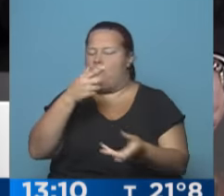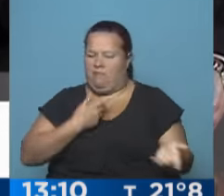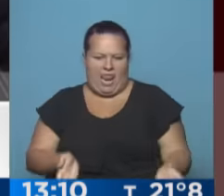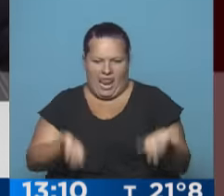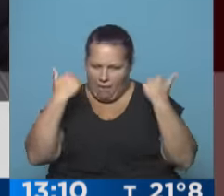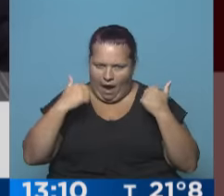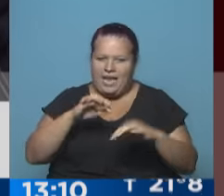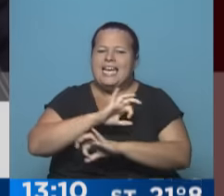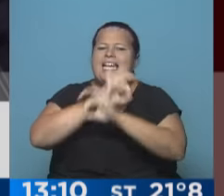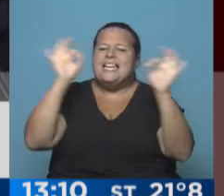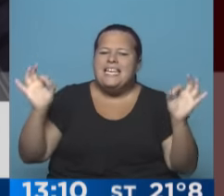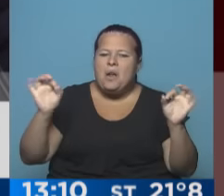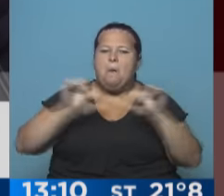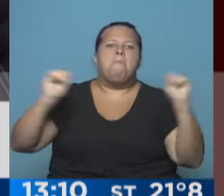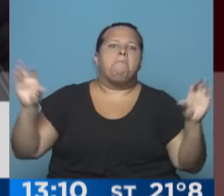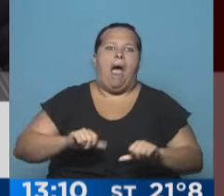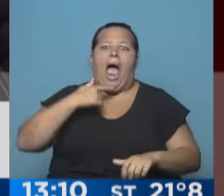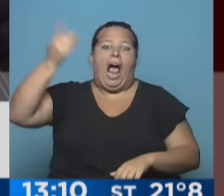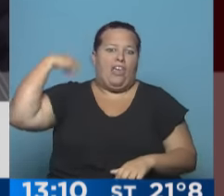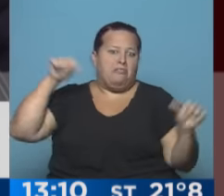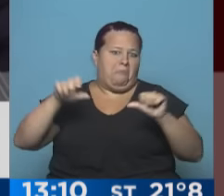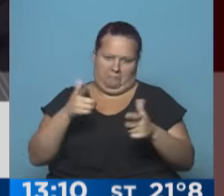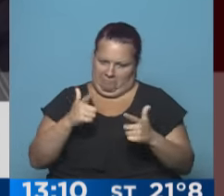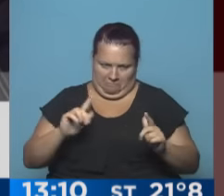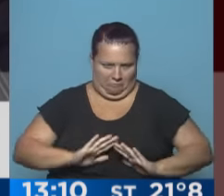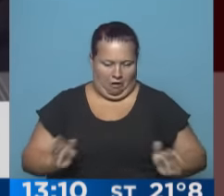sin que ocurriese ninguna de las desgracias pronosticadas.